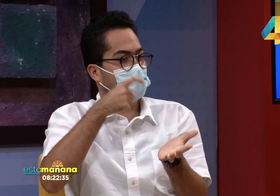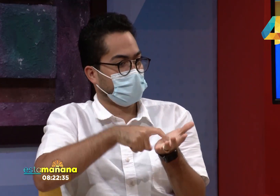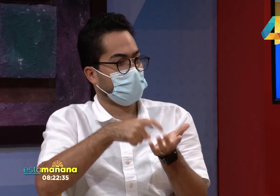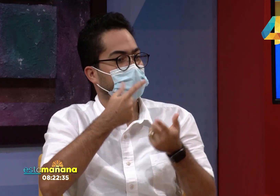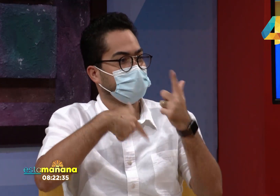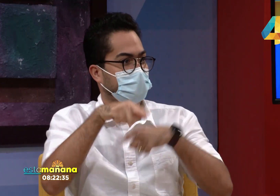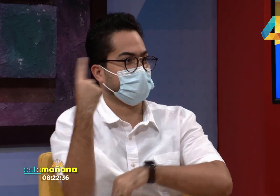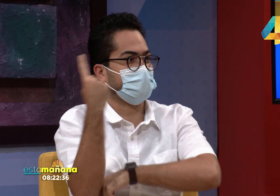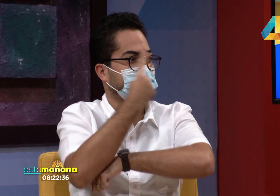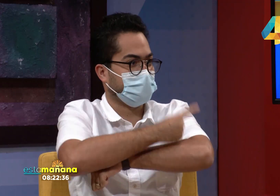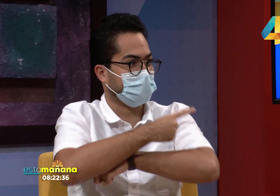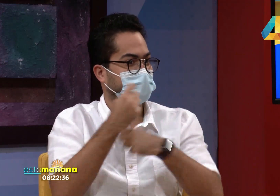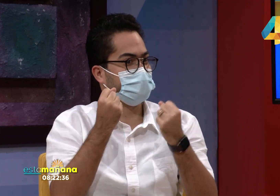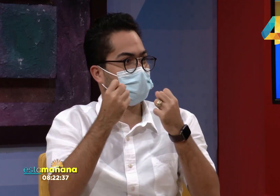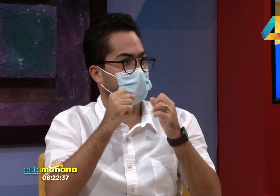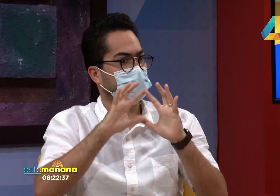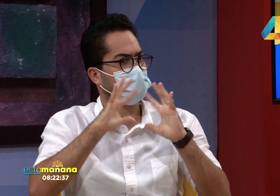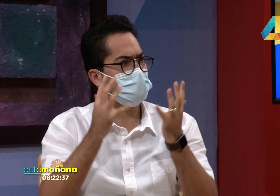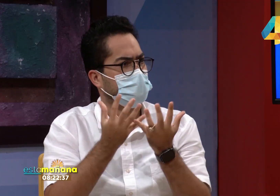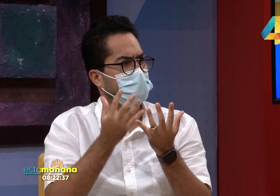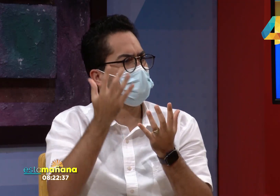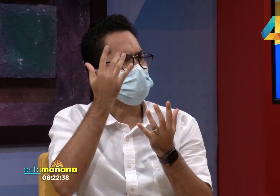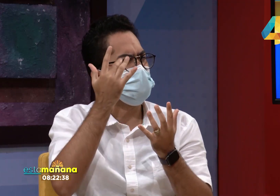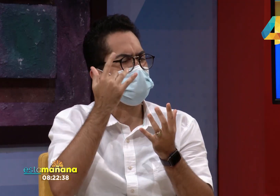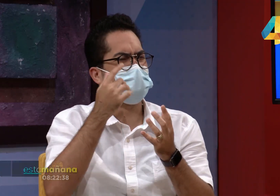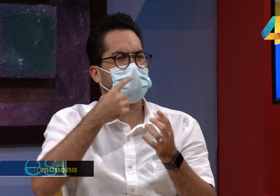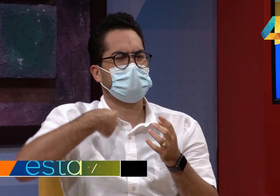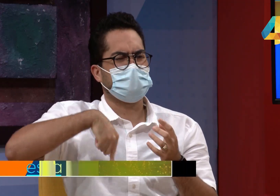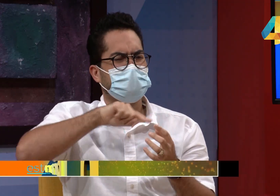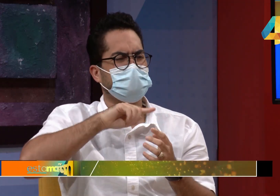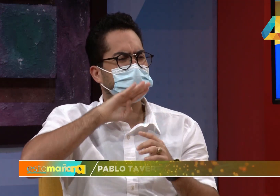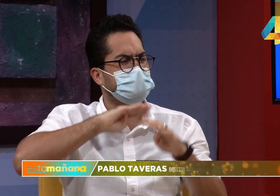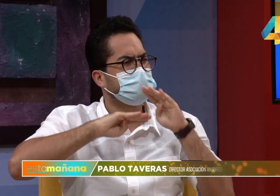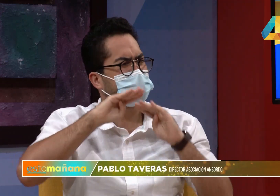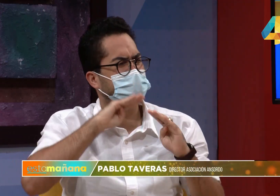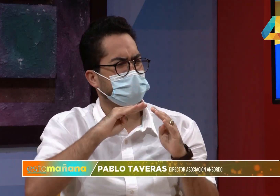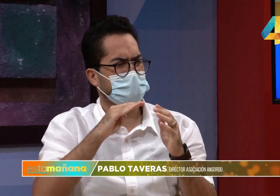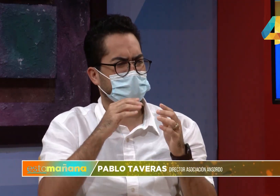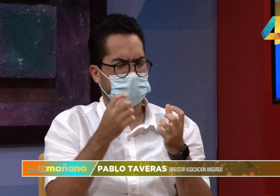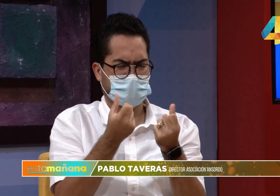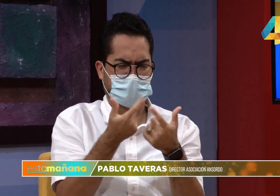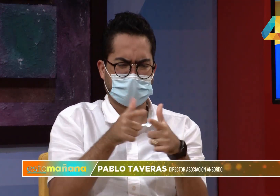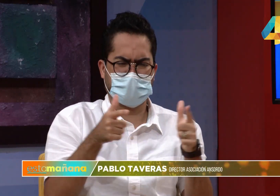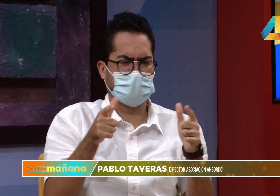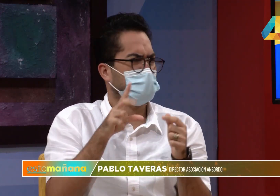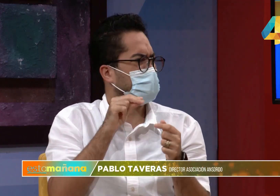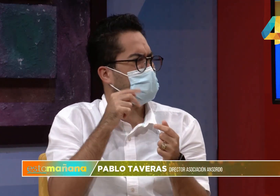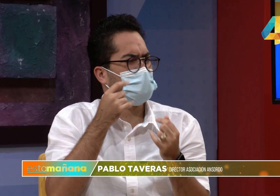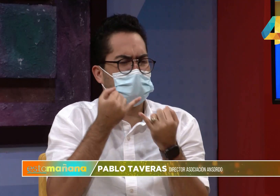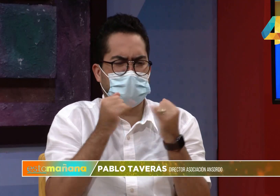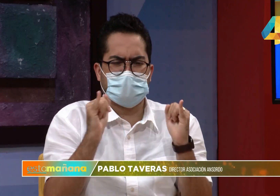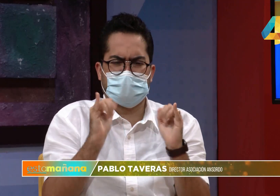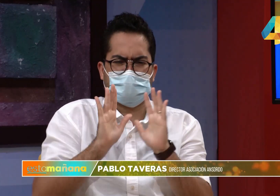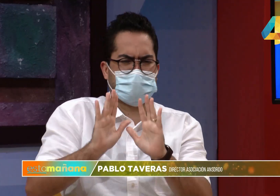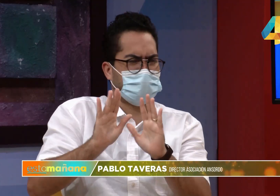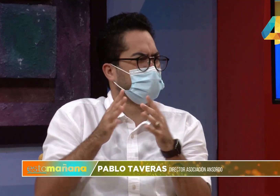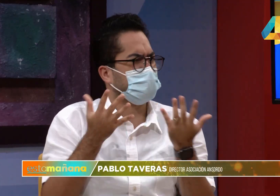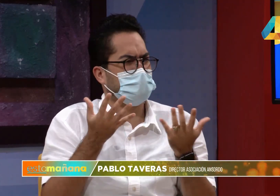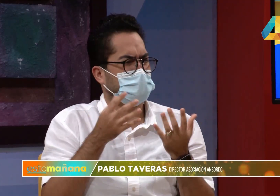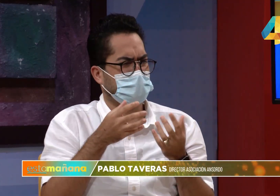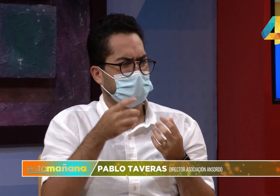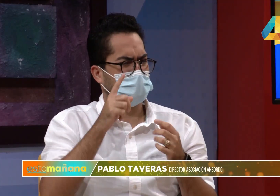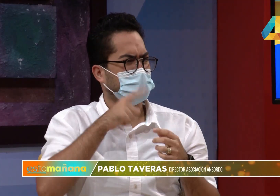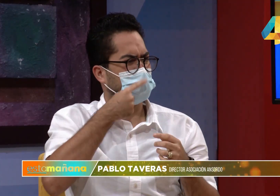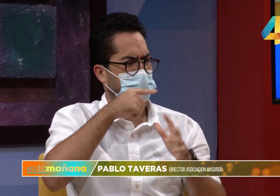ratificó ese Día Internacional de Lengua de Señas Internacional por las diferentes frustraciones